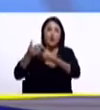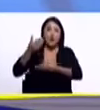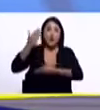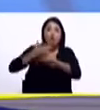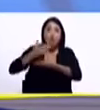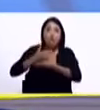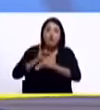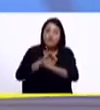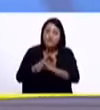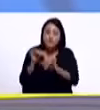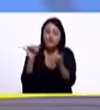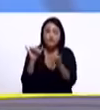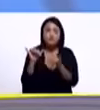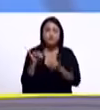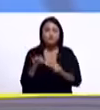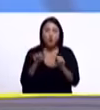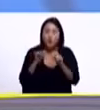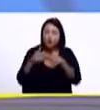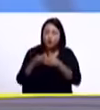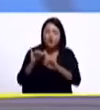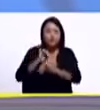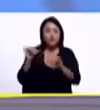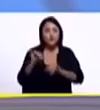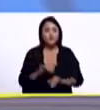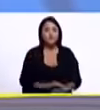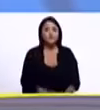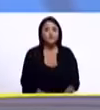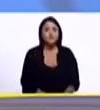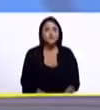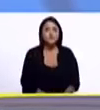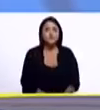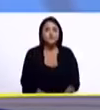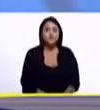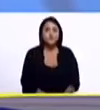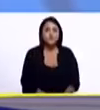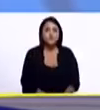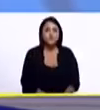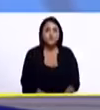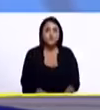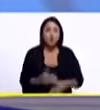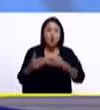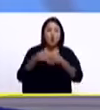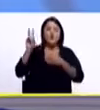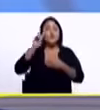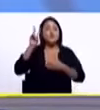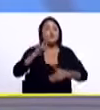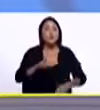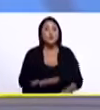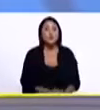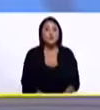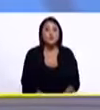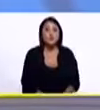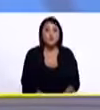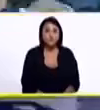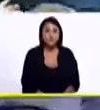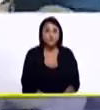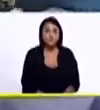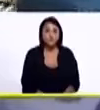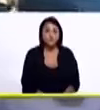de manera permanente, completa y total sobre la sociedad venezolana, todas y cada una de